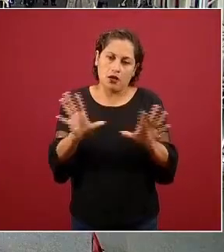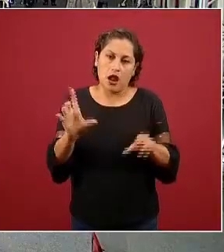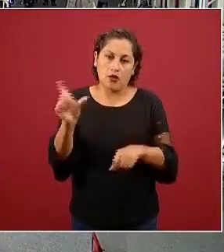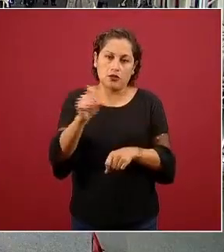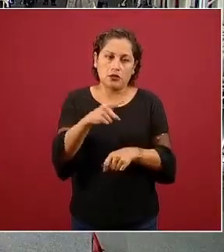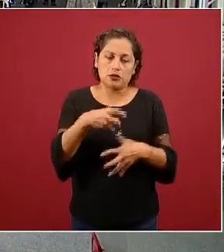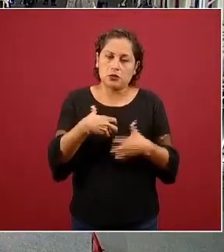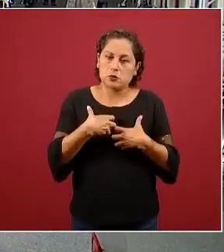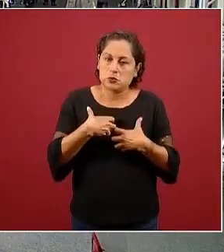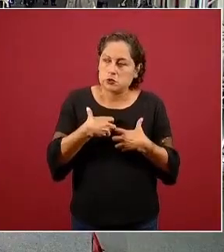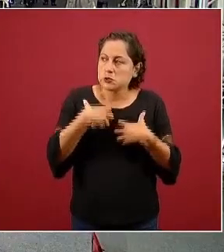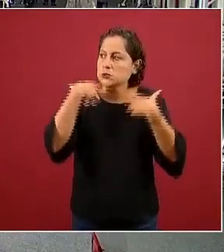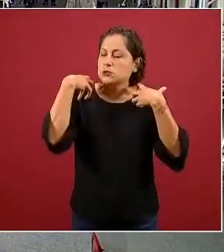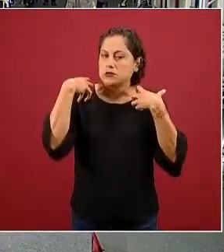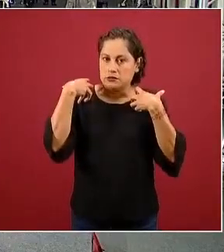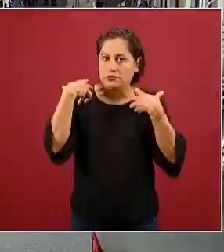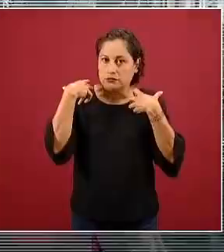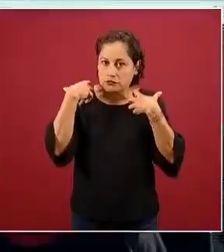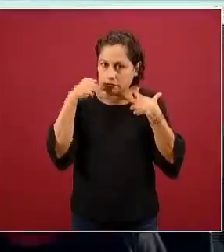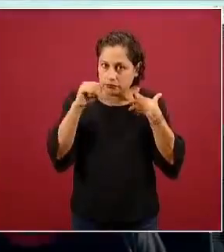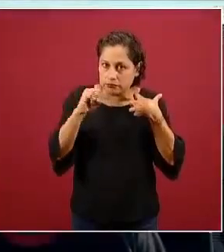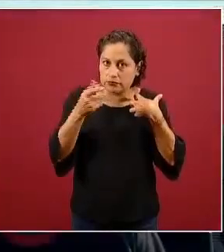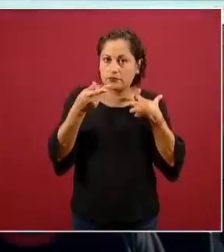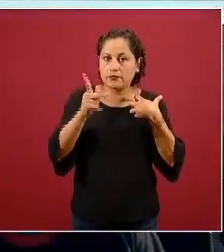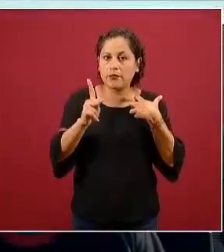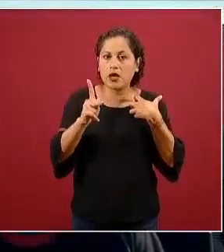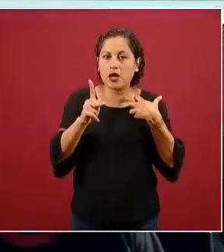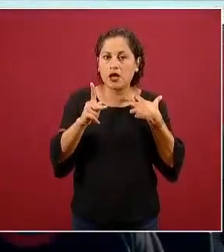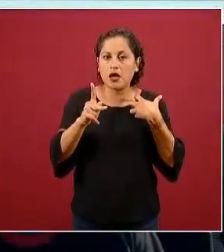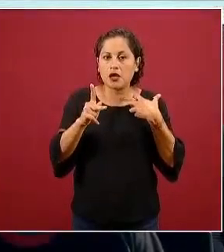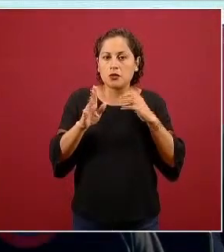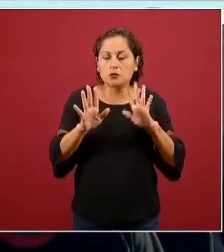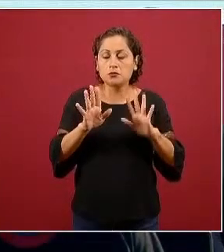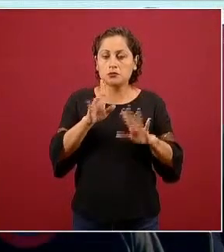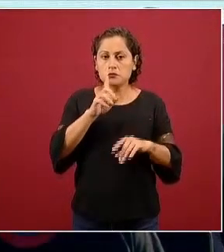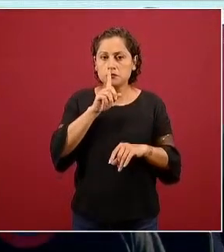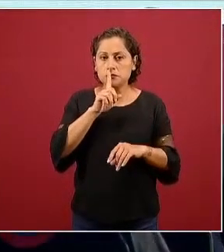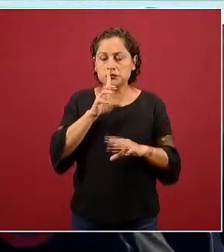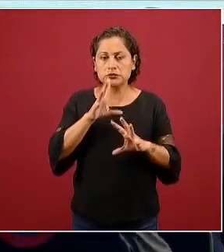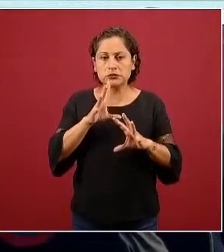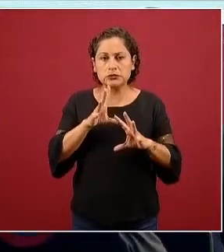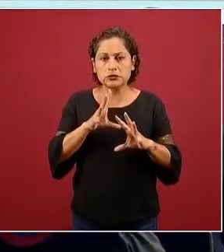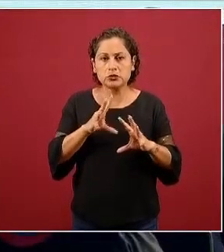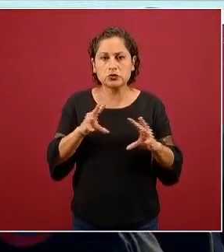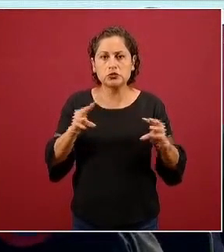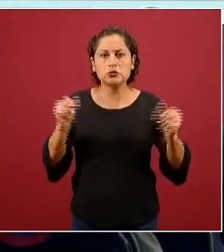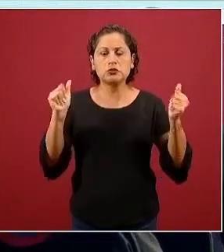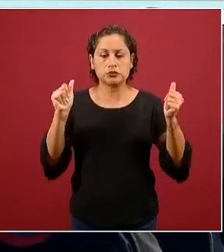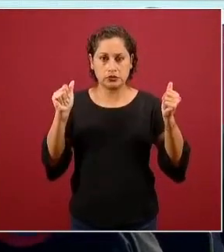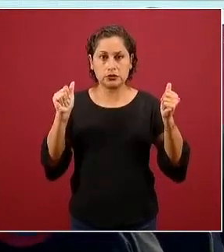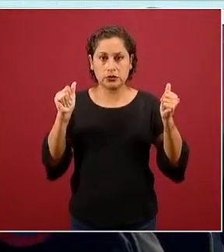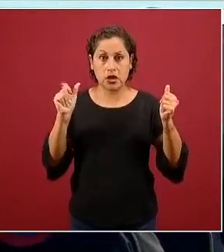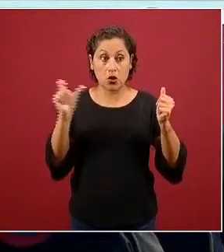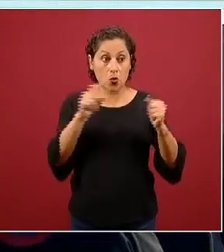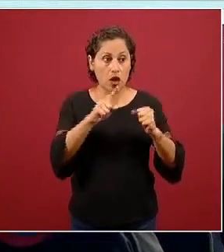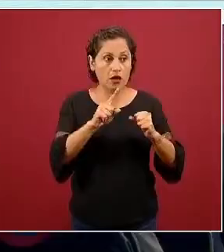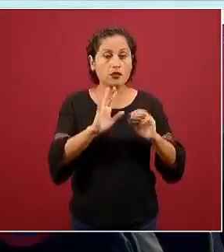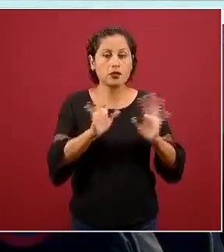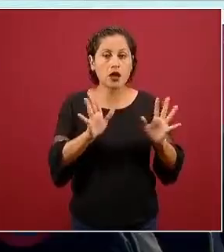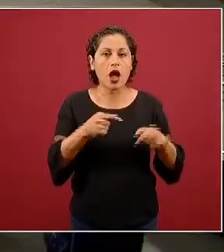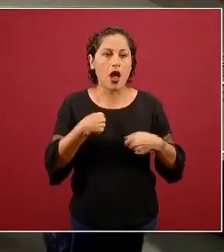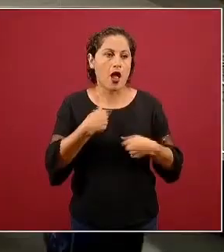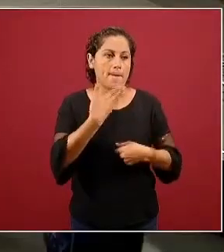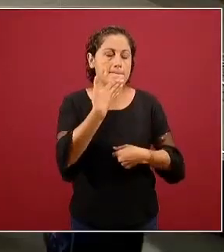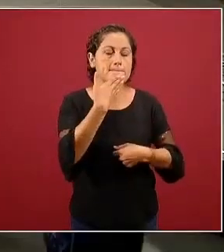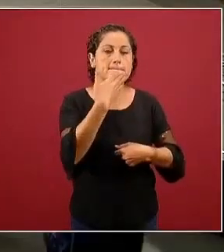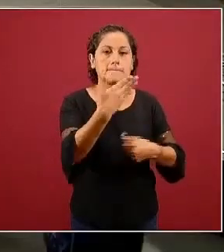poquito, después de un tiempo, si somos firmes, la conducta tiende a disminuir y en ese momento sí puedo reforzar